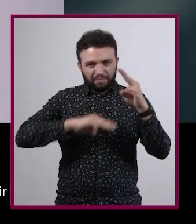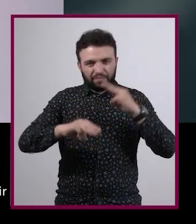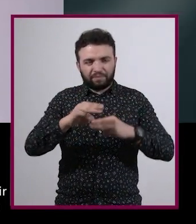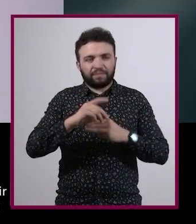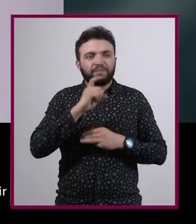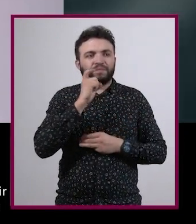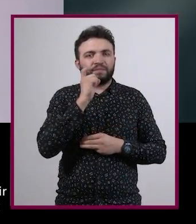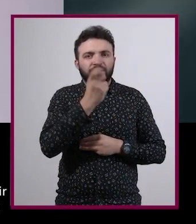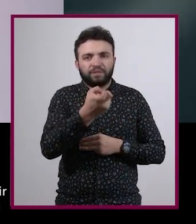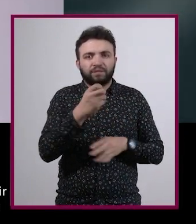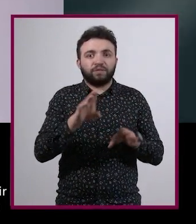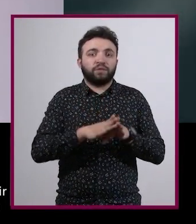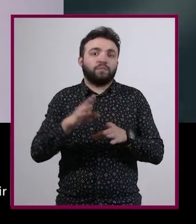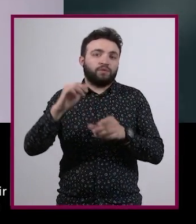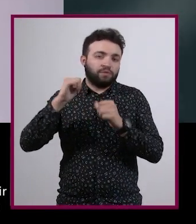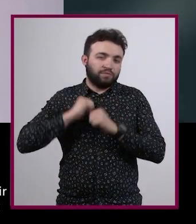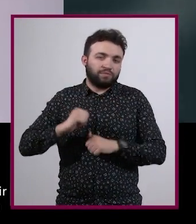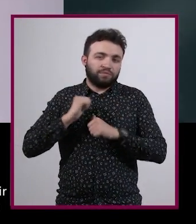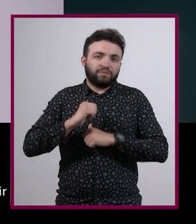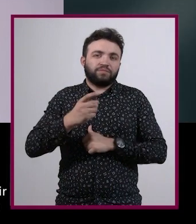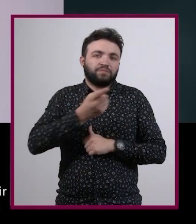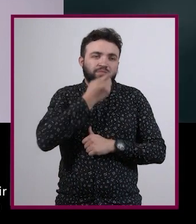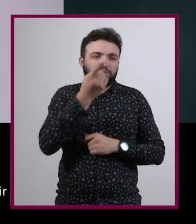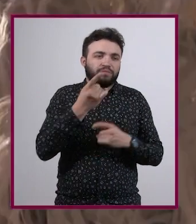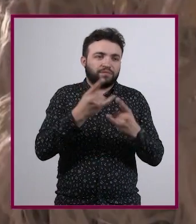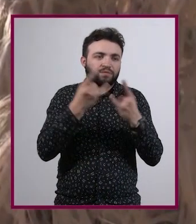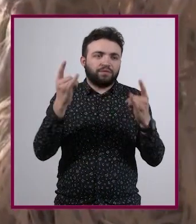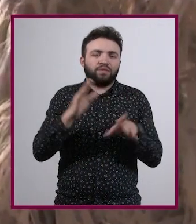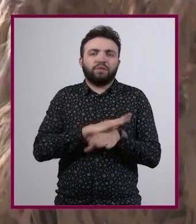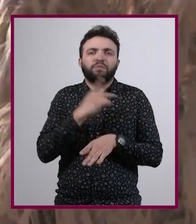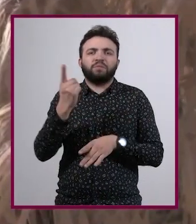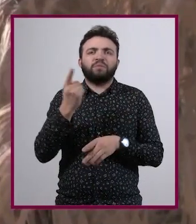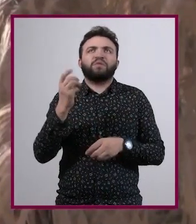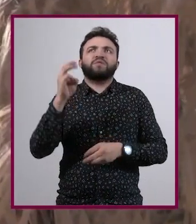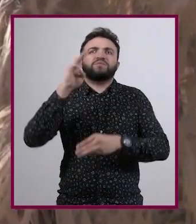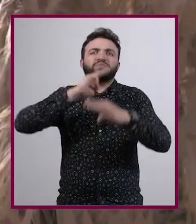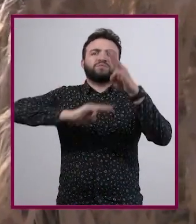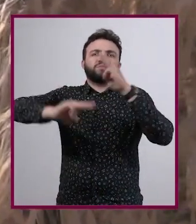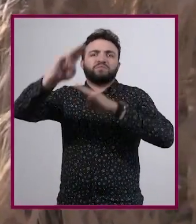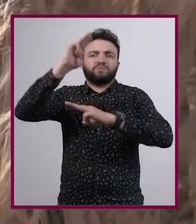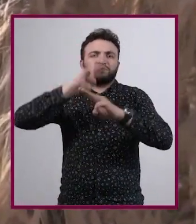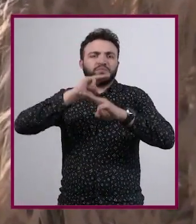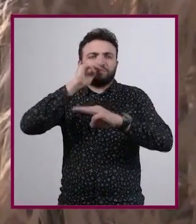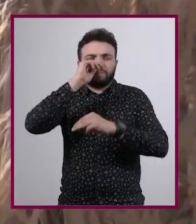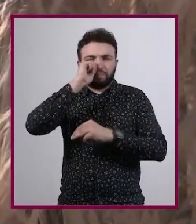un personaje antiguo que cuenta las historias, porque los cerros son